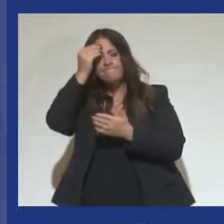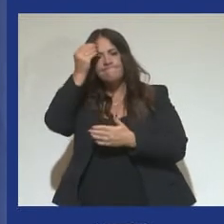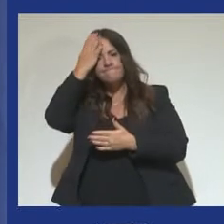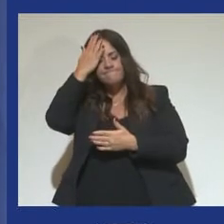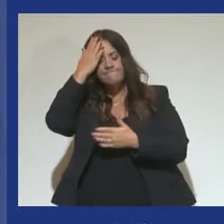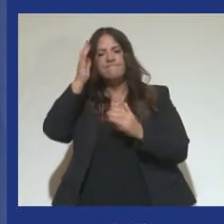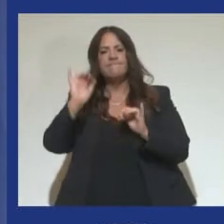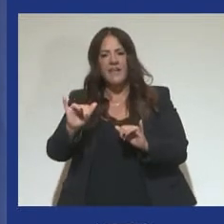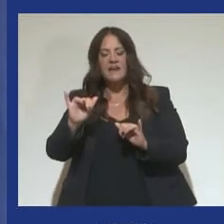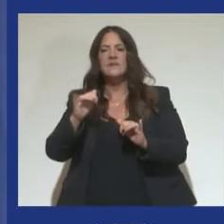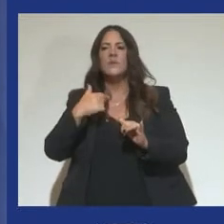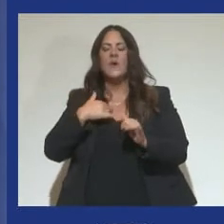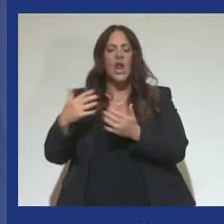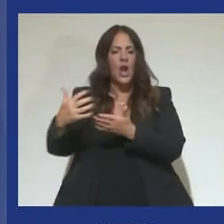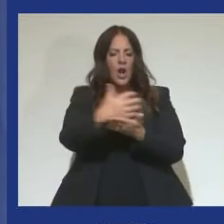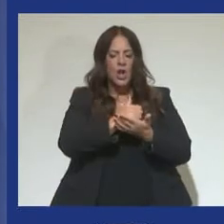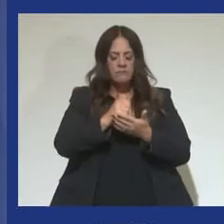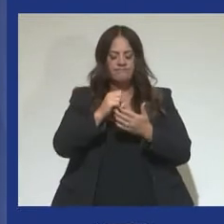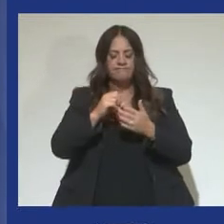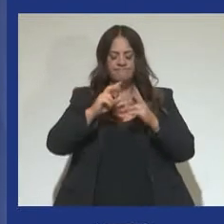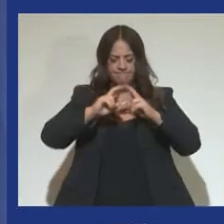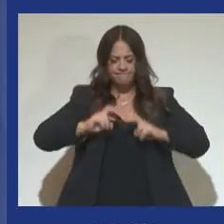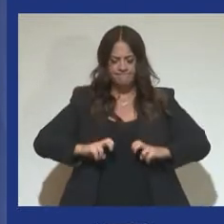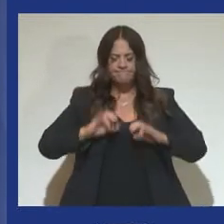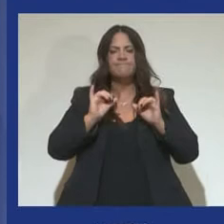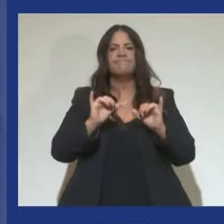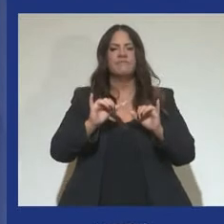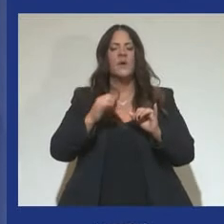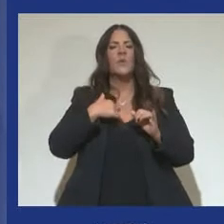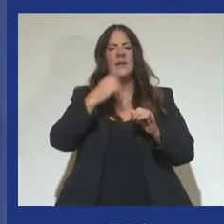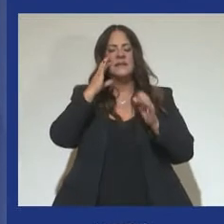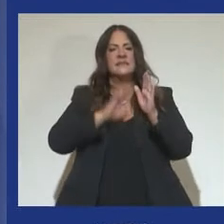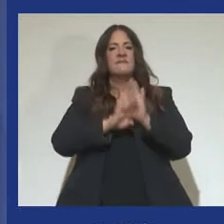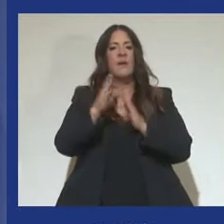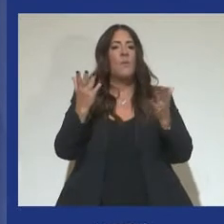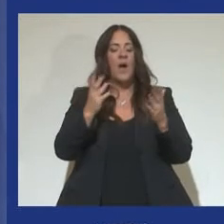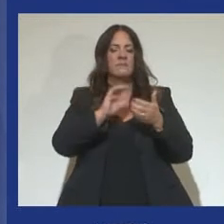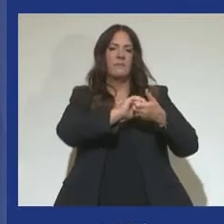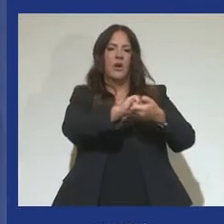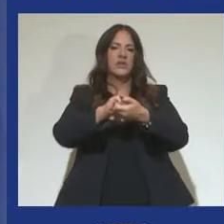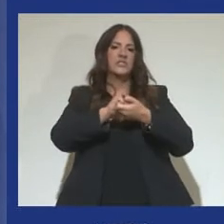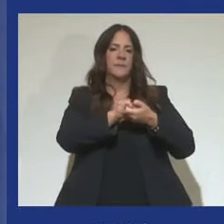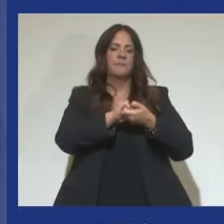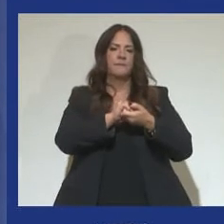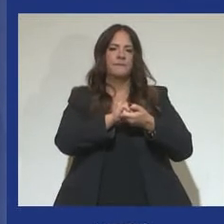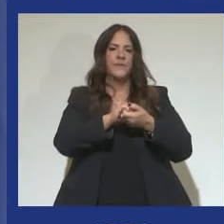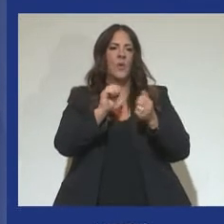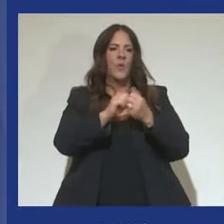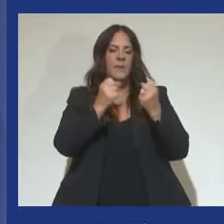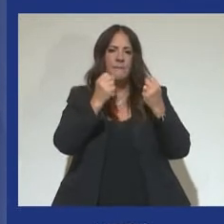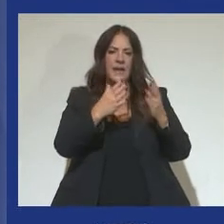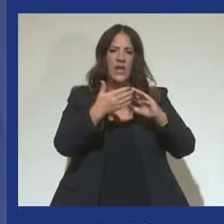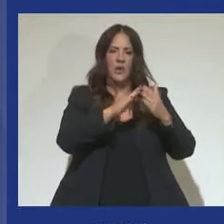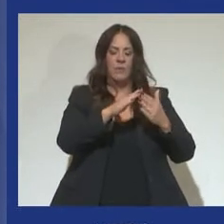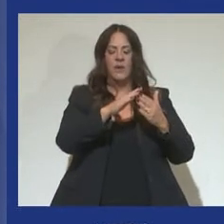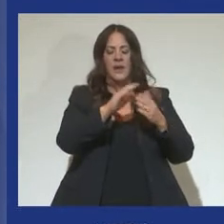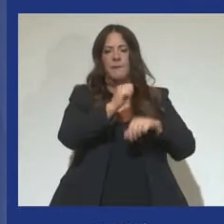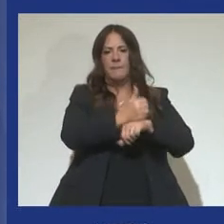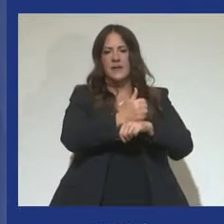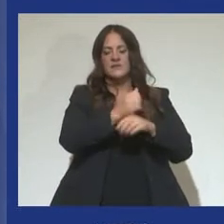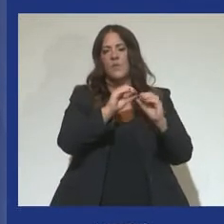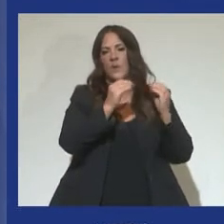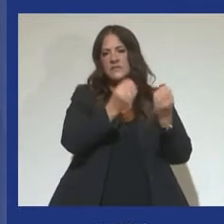y estamos tomando todo eso estamos creando una colaboración con organizaciones